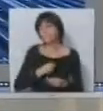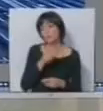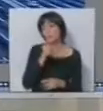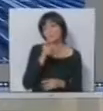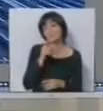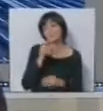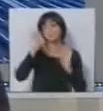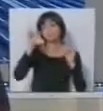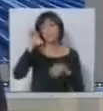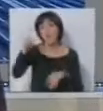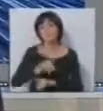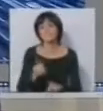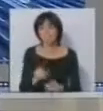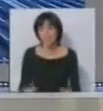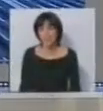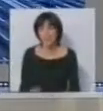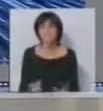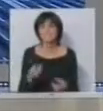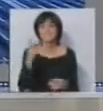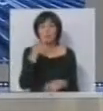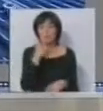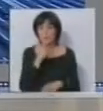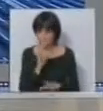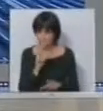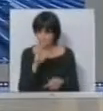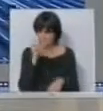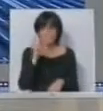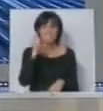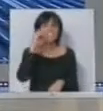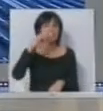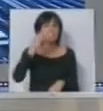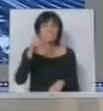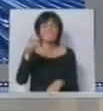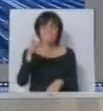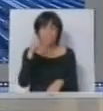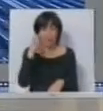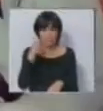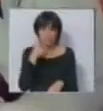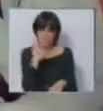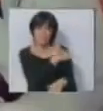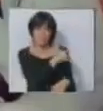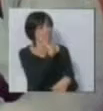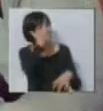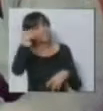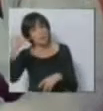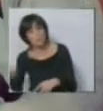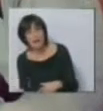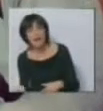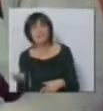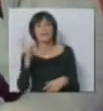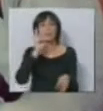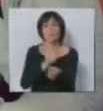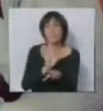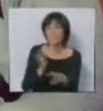en un ratito. ¿Quién, él? Él no te hizo caso, ¿no? En realidad yo con ella no le te pedí que lo llamaras sí, a él. Sí, vos me dijiste que lo llame a él y que le diga... Guarda,